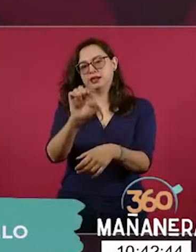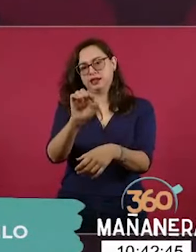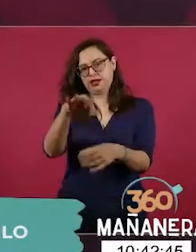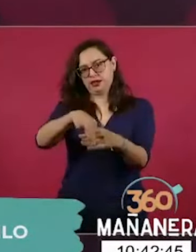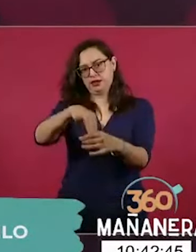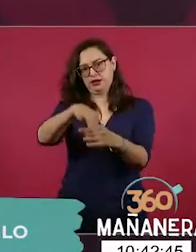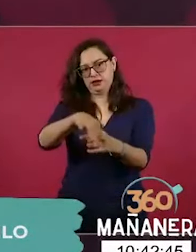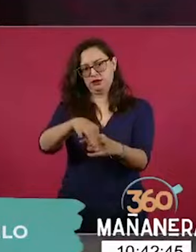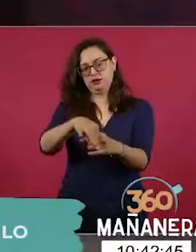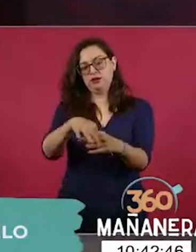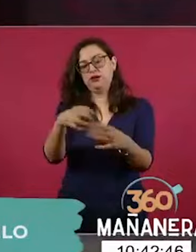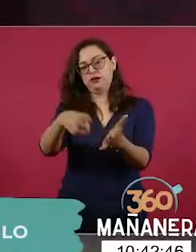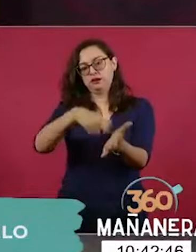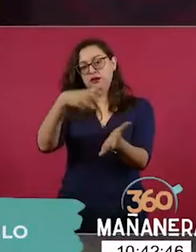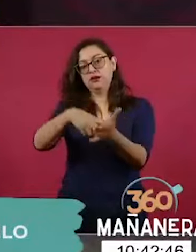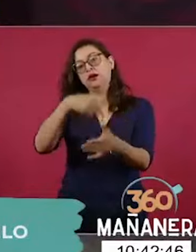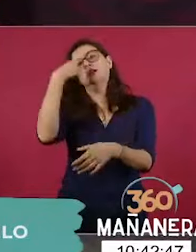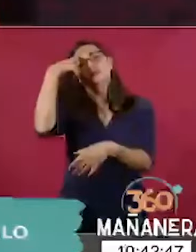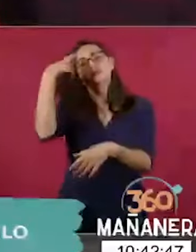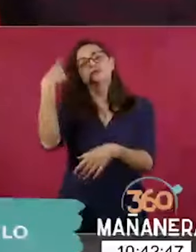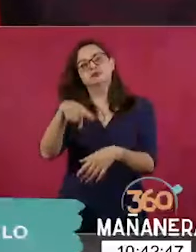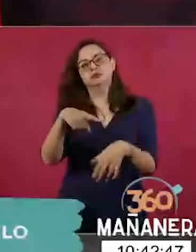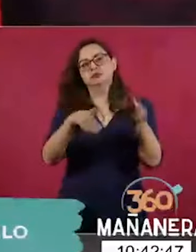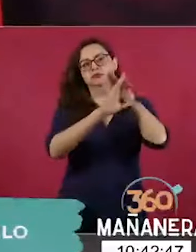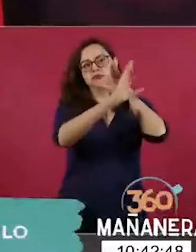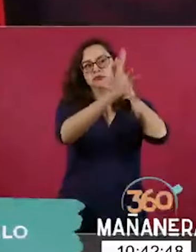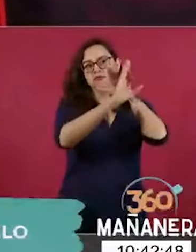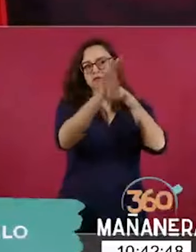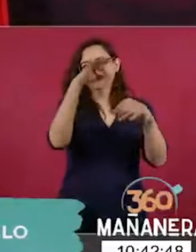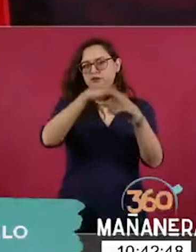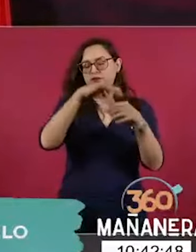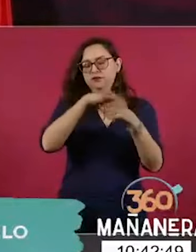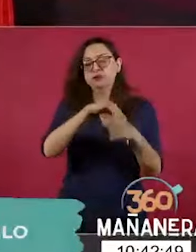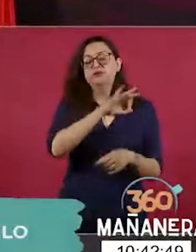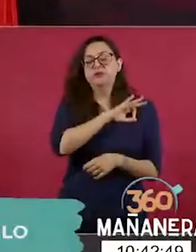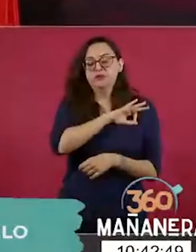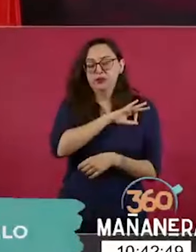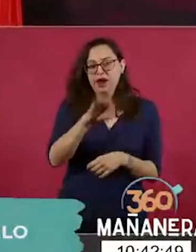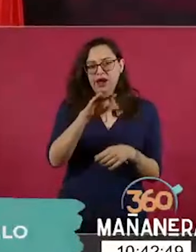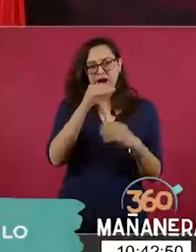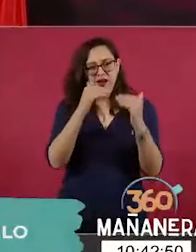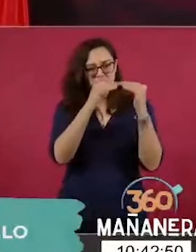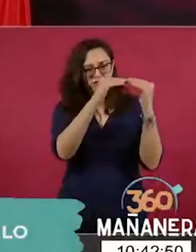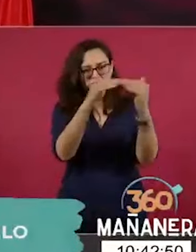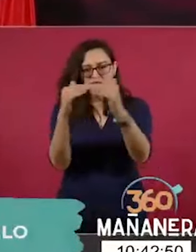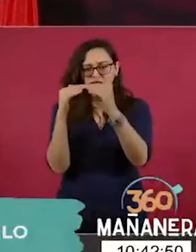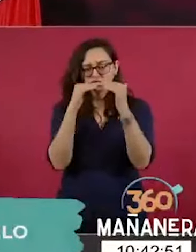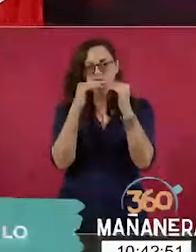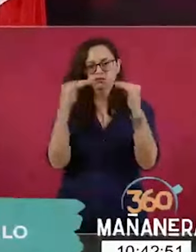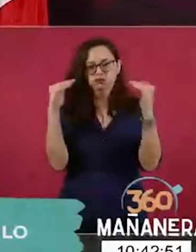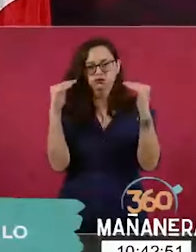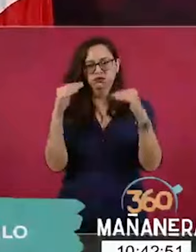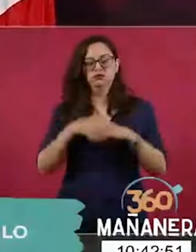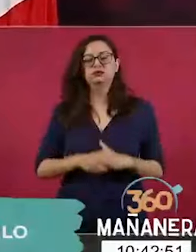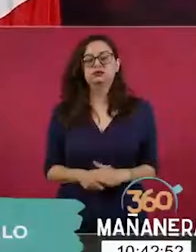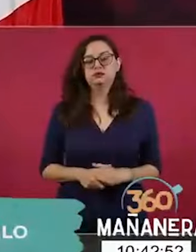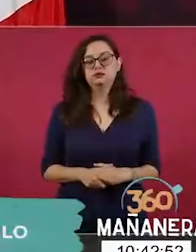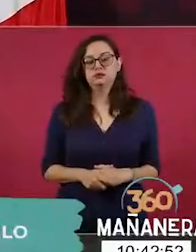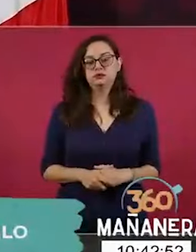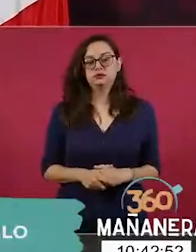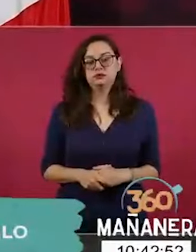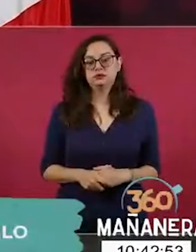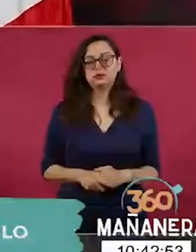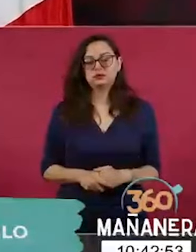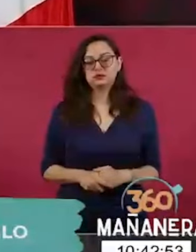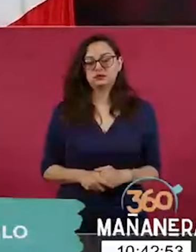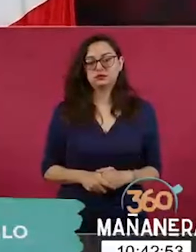tengan más facilidades y puedan votar nuestros paisanos. No